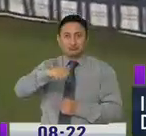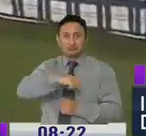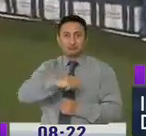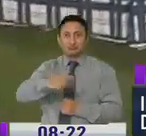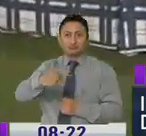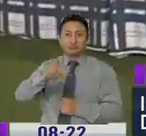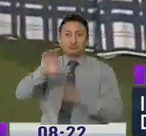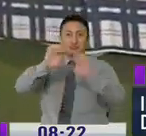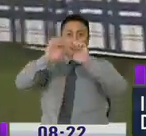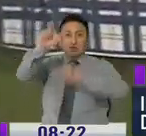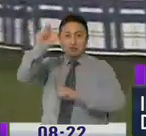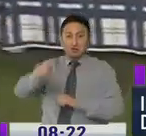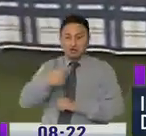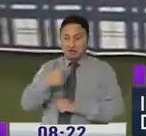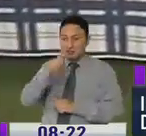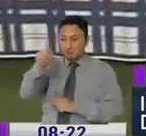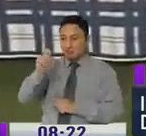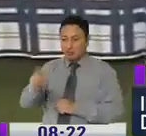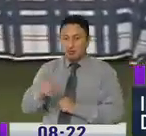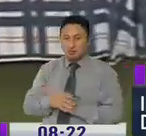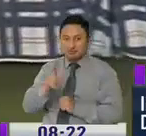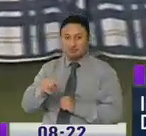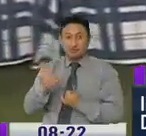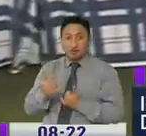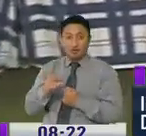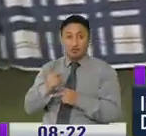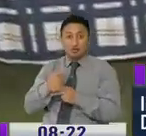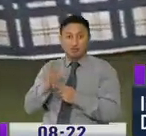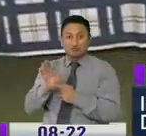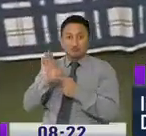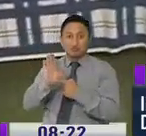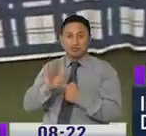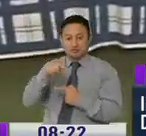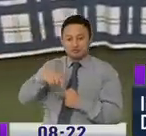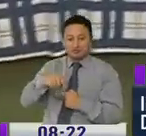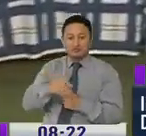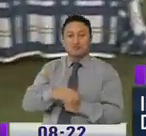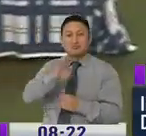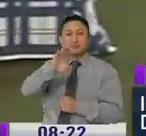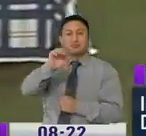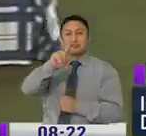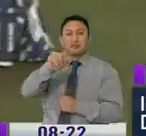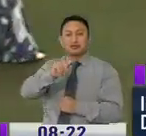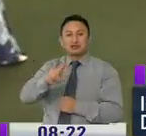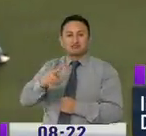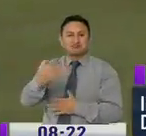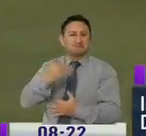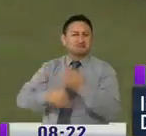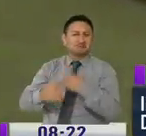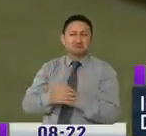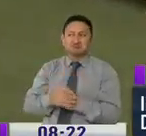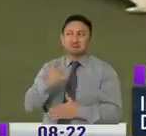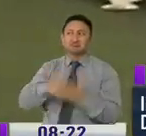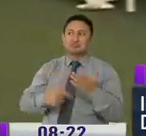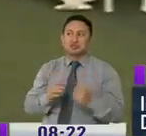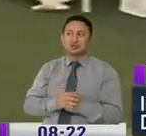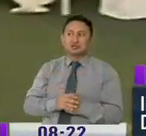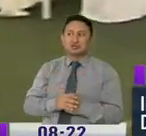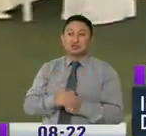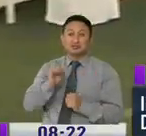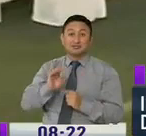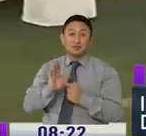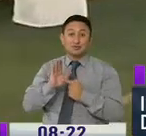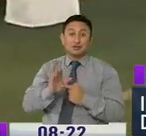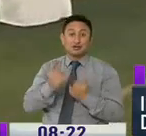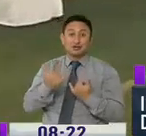las emprendedoras, quienes van a estar, pues, exponiendo sus productos de aquí en el Gran Bazar para que nos cuenten un poco y nos hagan tener ganas para